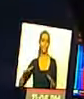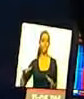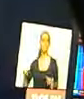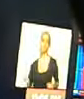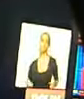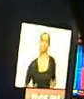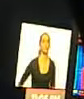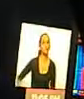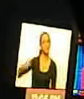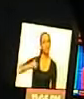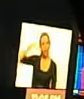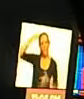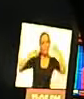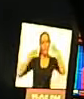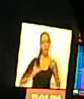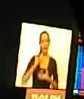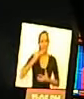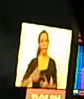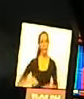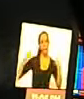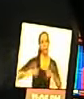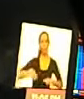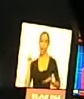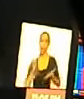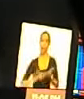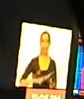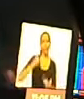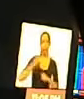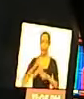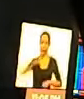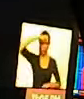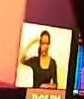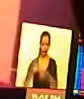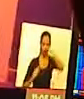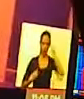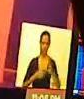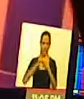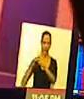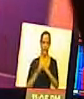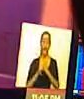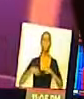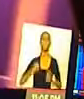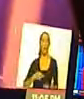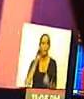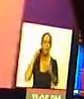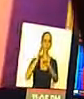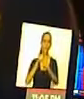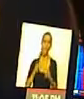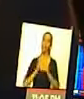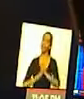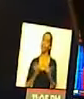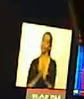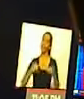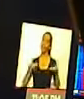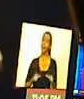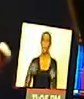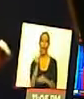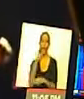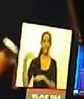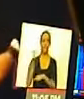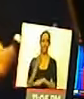Yo soy Chávez desde el alma porque apuesto de verdad al trabajo de hormiguita, la constancia, la unidad, por la era que está en puertas, por la santa libertad, hoy la toma la bandera, el paso